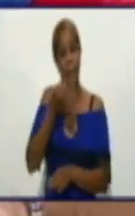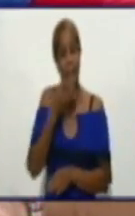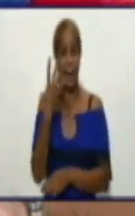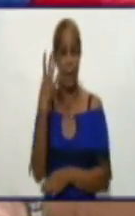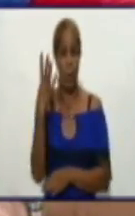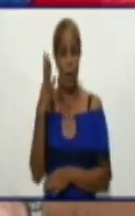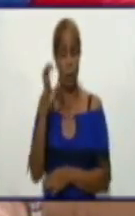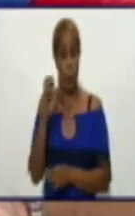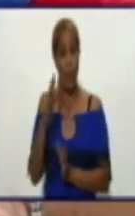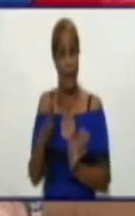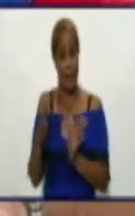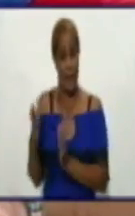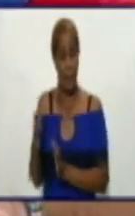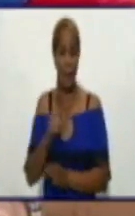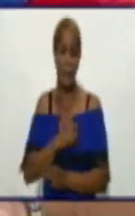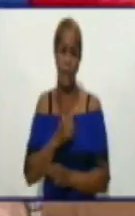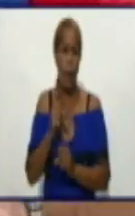quiero establecer algo